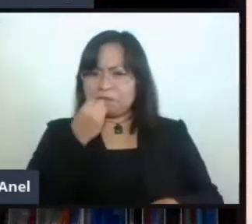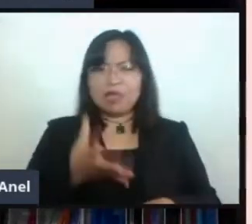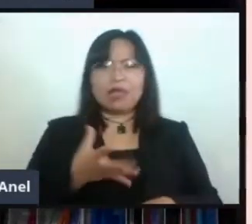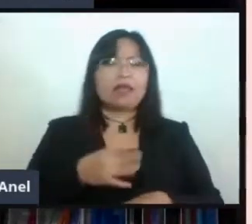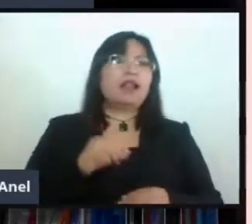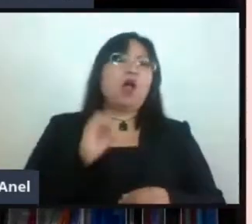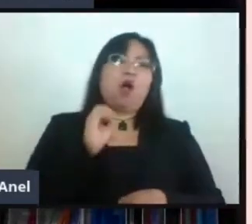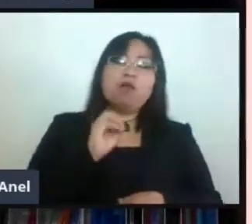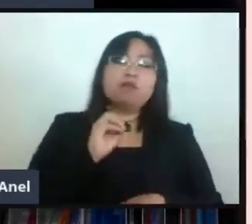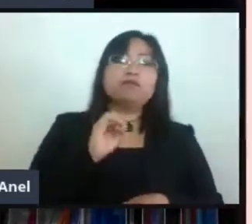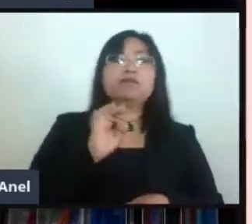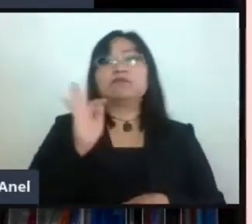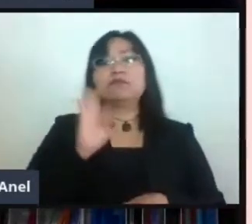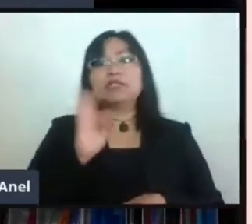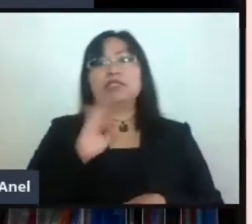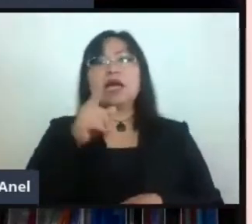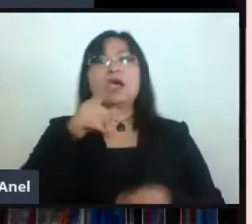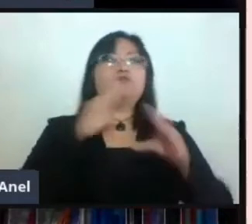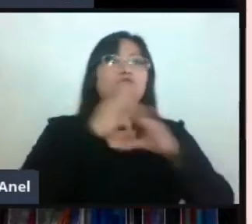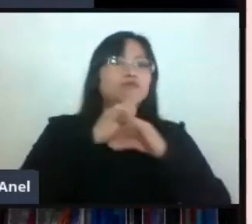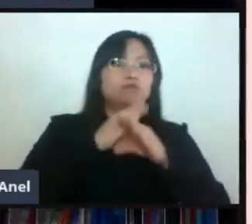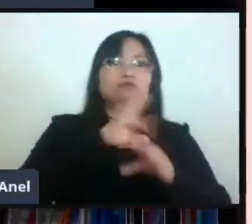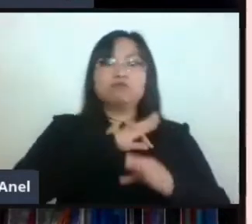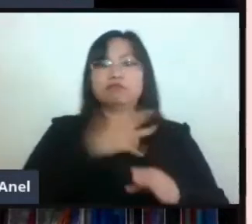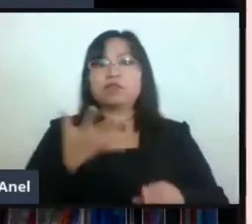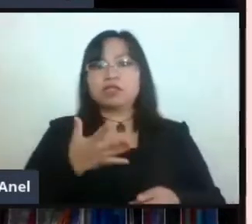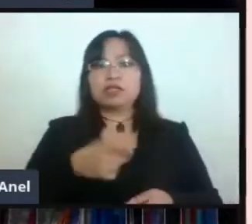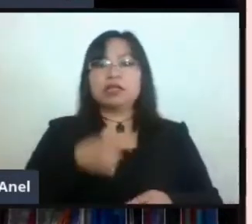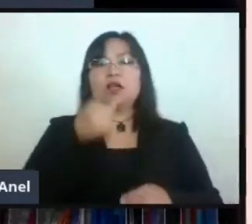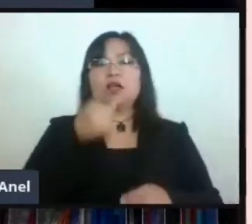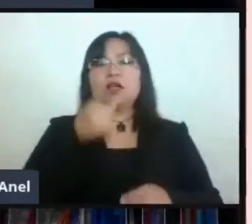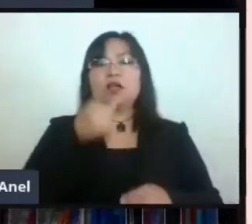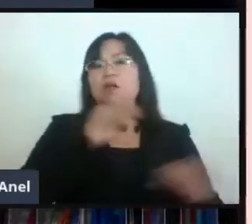a Classroom directamente. De hecho, si yo le doy enviar, pues